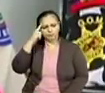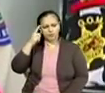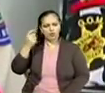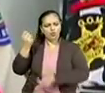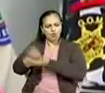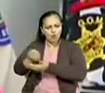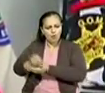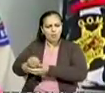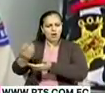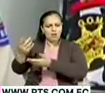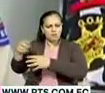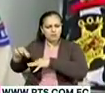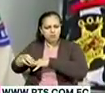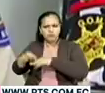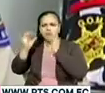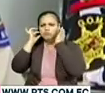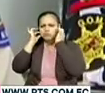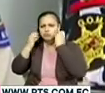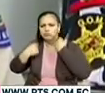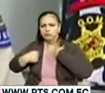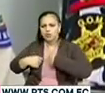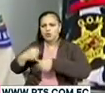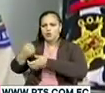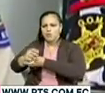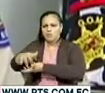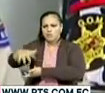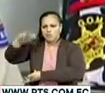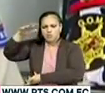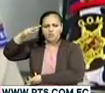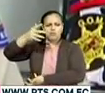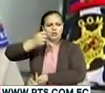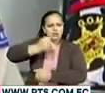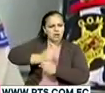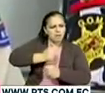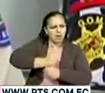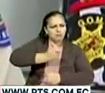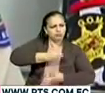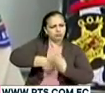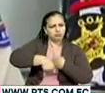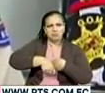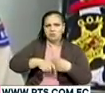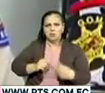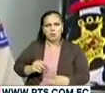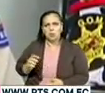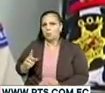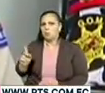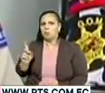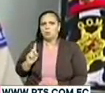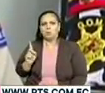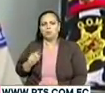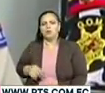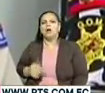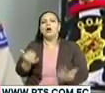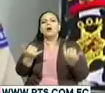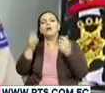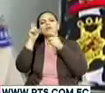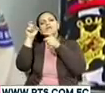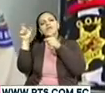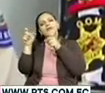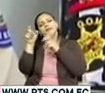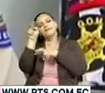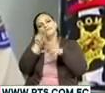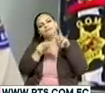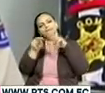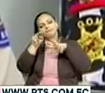de estos casos está siendo investigado por fiscalía en colaboración del Servicio Investigativo Policial.